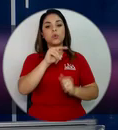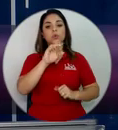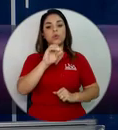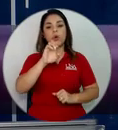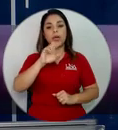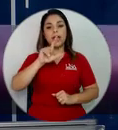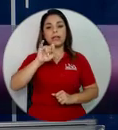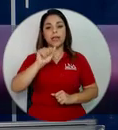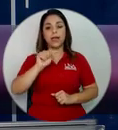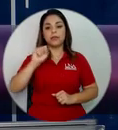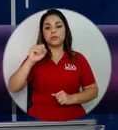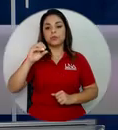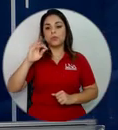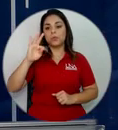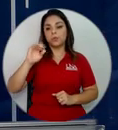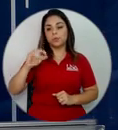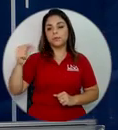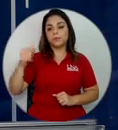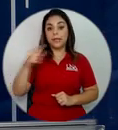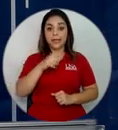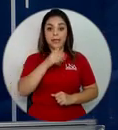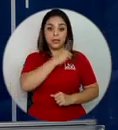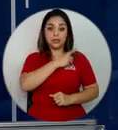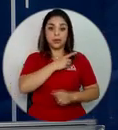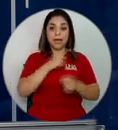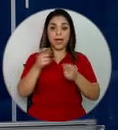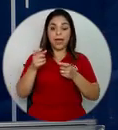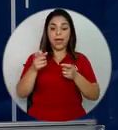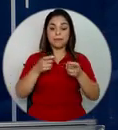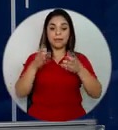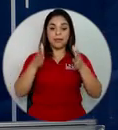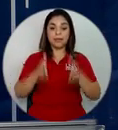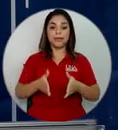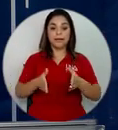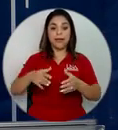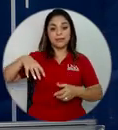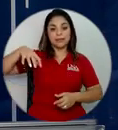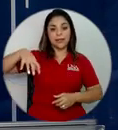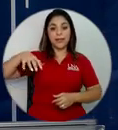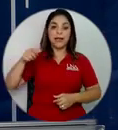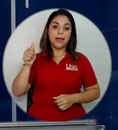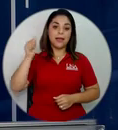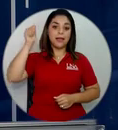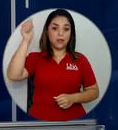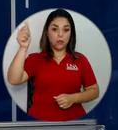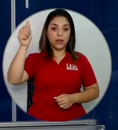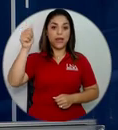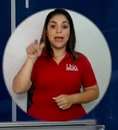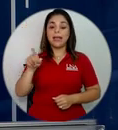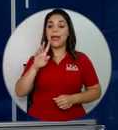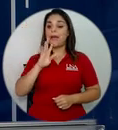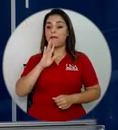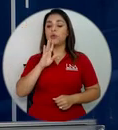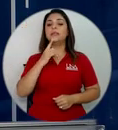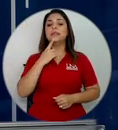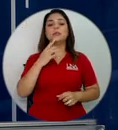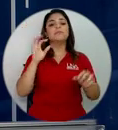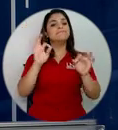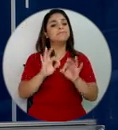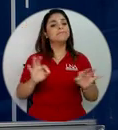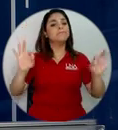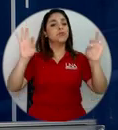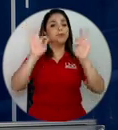conversamos con Noelia Soto González, quien es la directora administrativa de la sede interuniversitaria de Alajuela, quien resaltó la